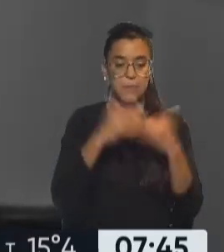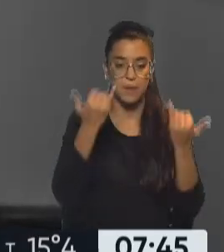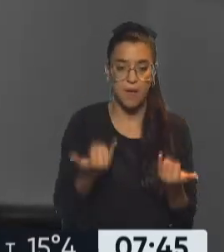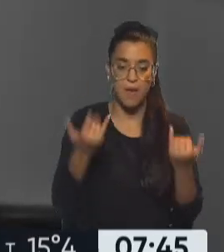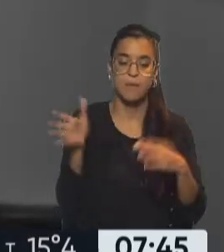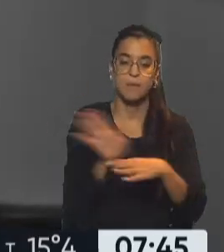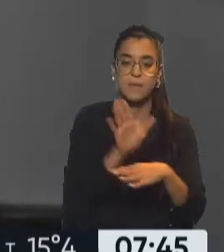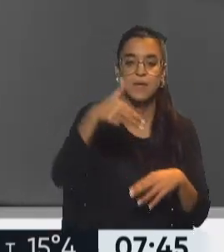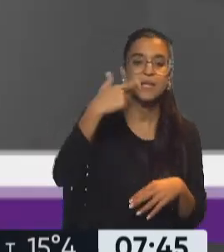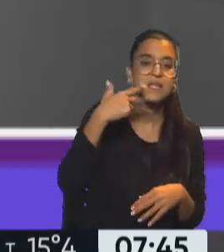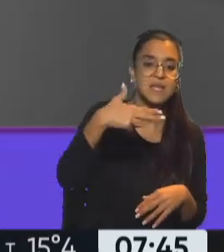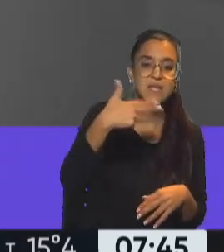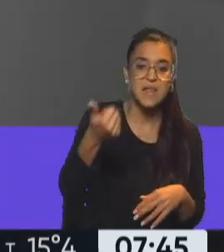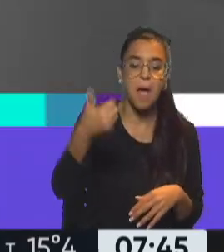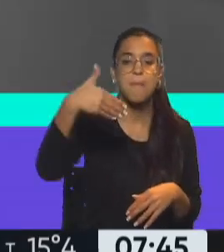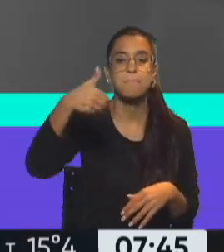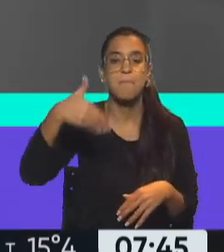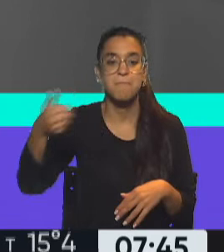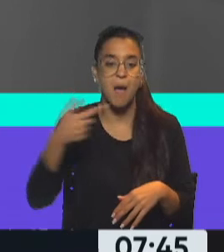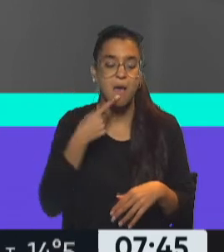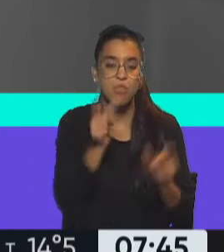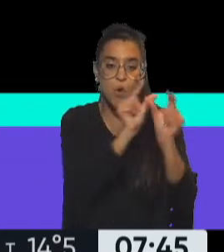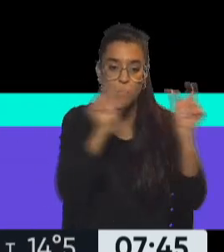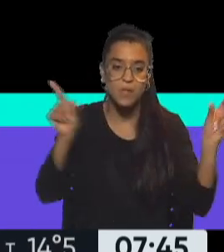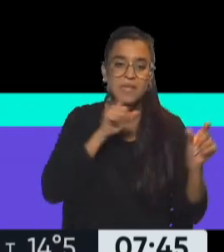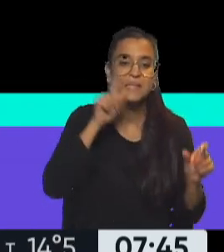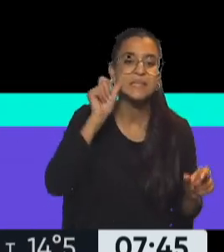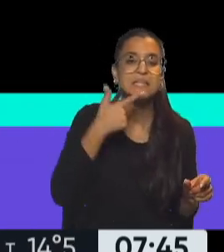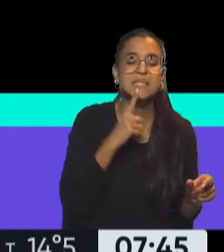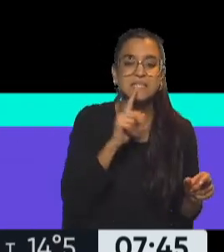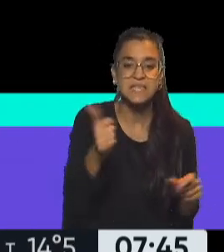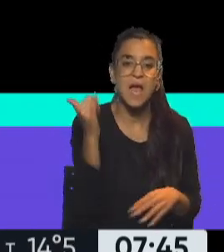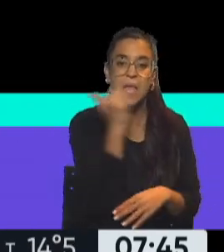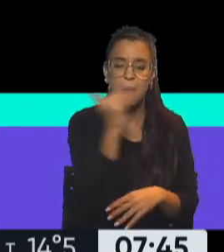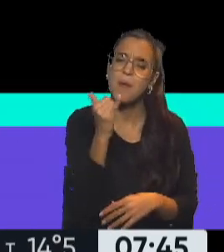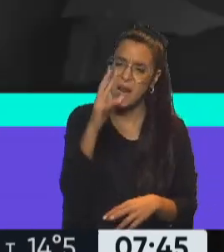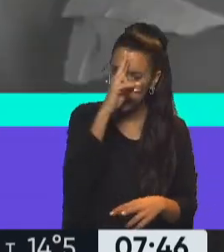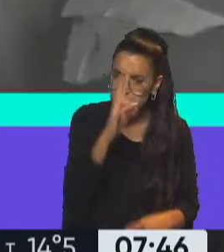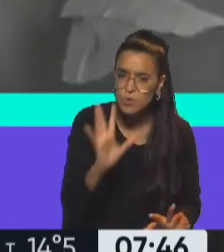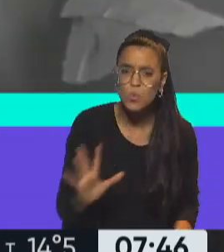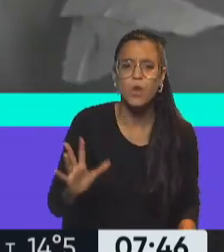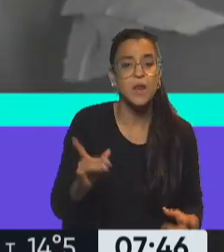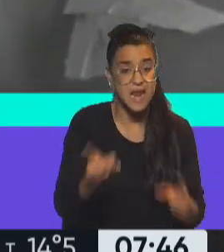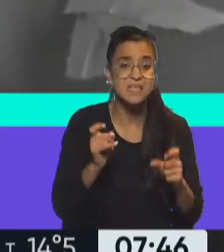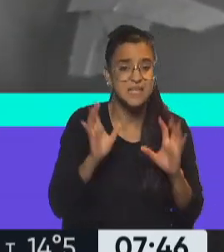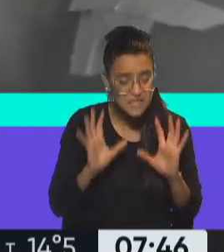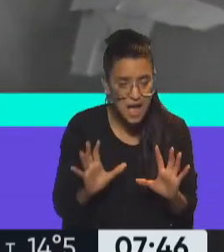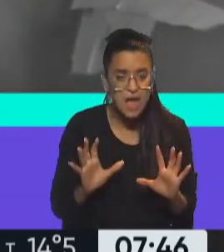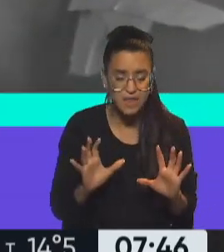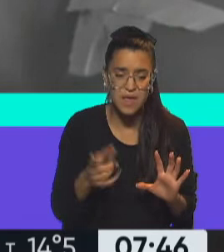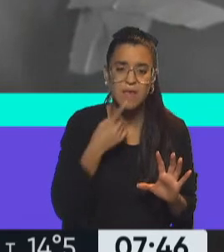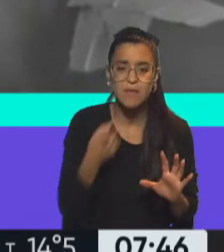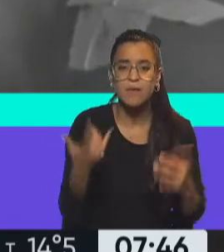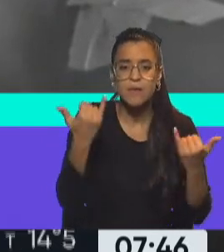salas Niña Mamá, el documental de Andrea Testa, con una cámara respetuosa, necesaria, dentro